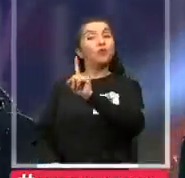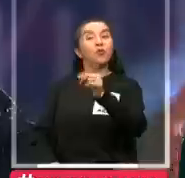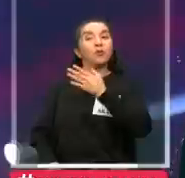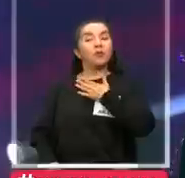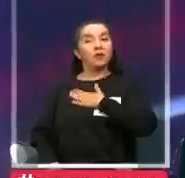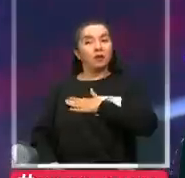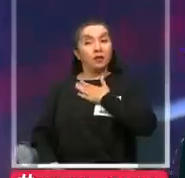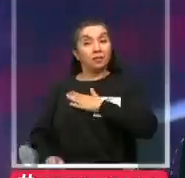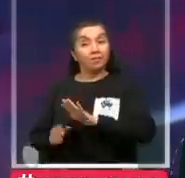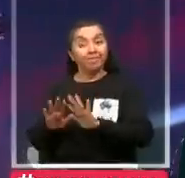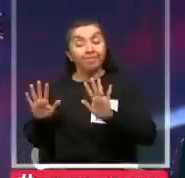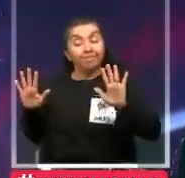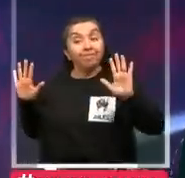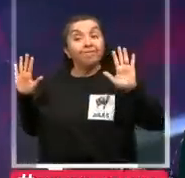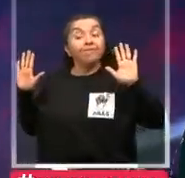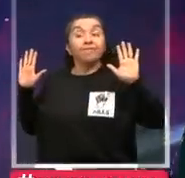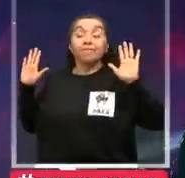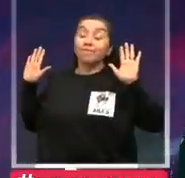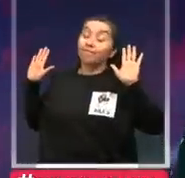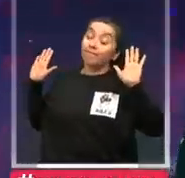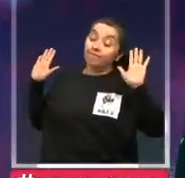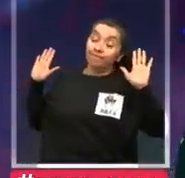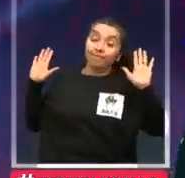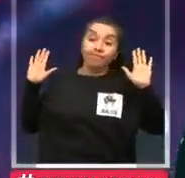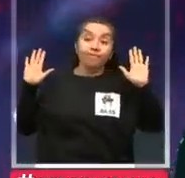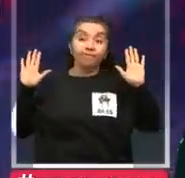porque no lo has querido.